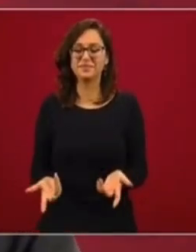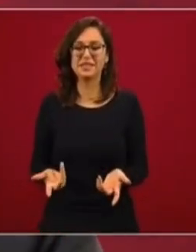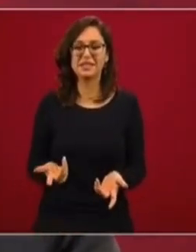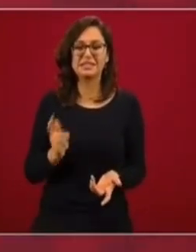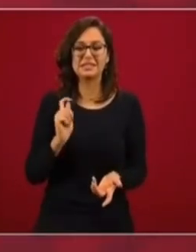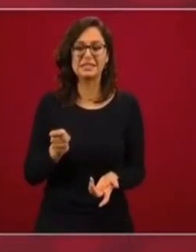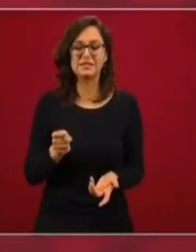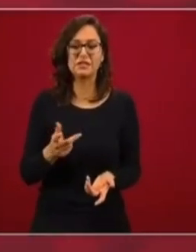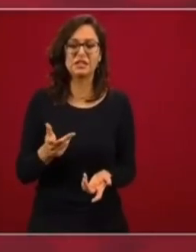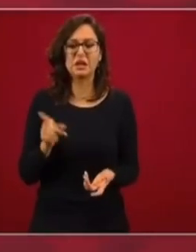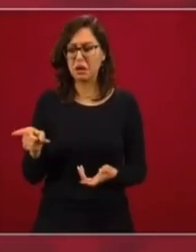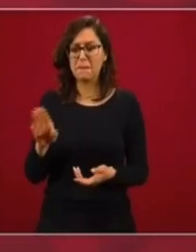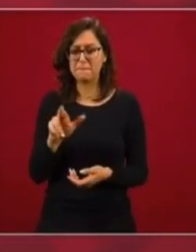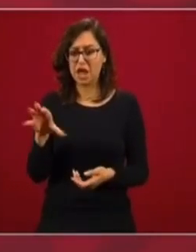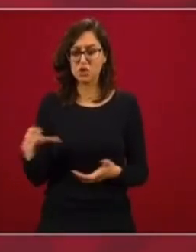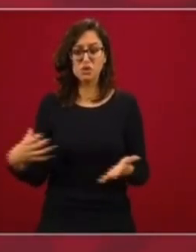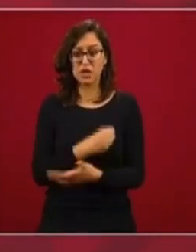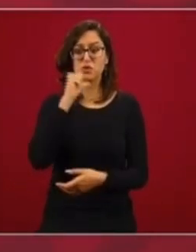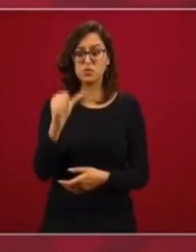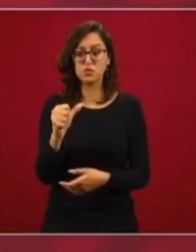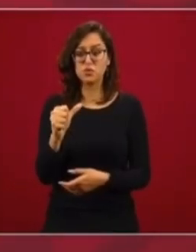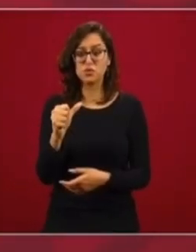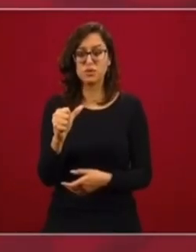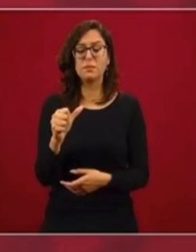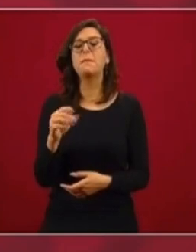decir que no haya ganado Barrios.